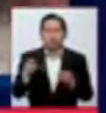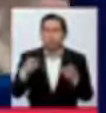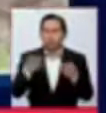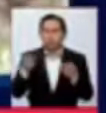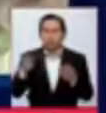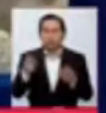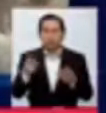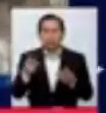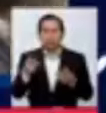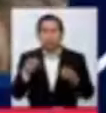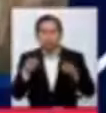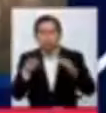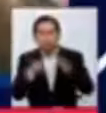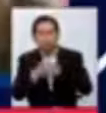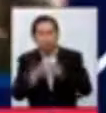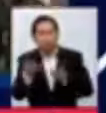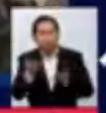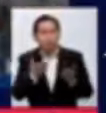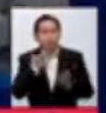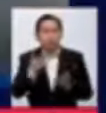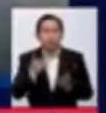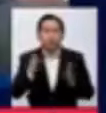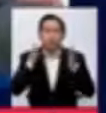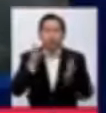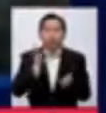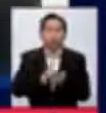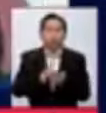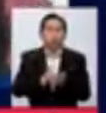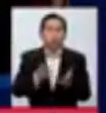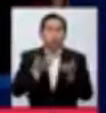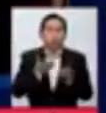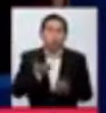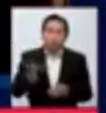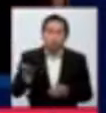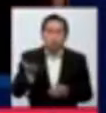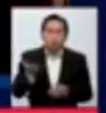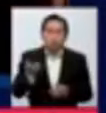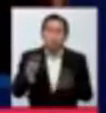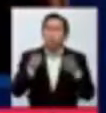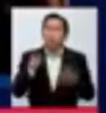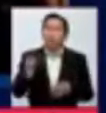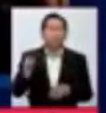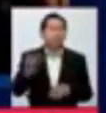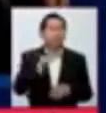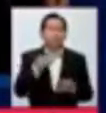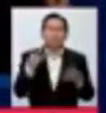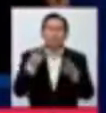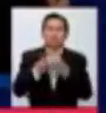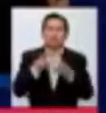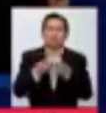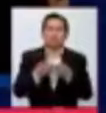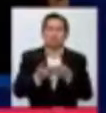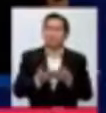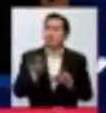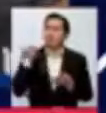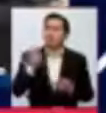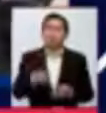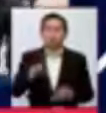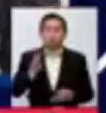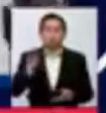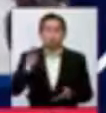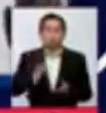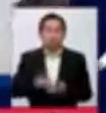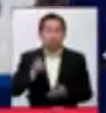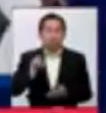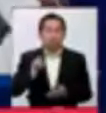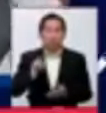acceder a mejores servicios médicos, tomando en cuenta que muchos penales, particularmente durante la gestión 2020, cuando